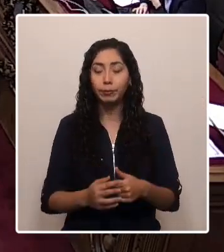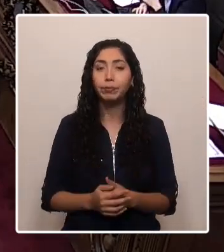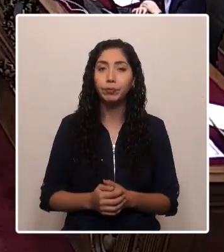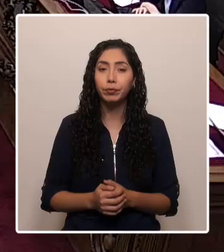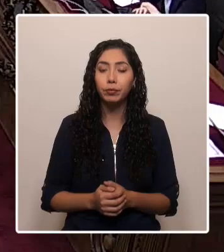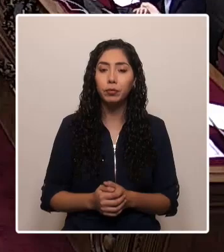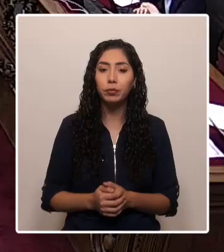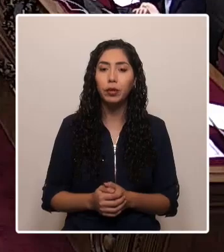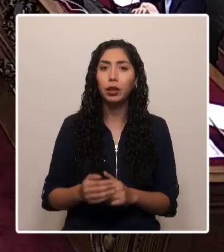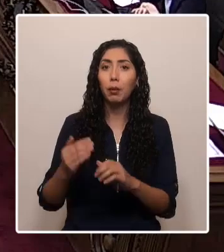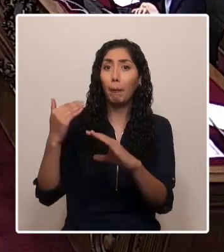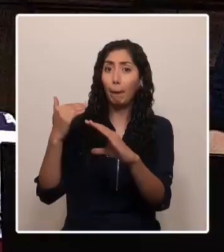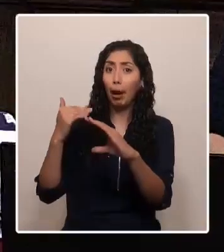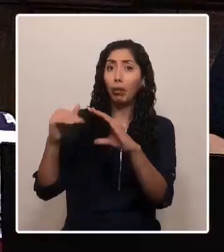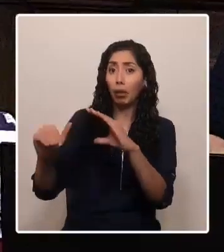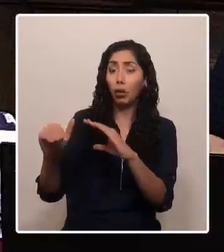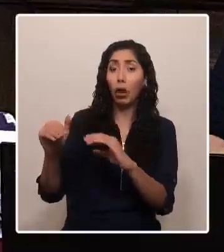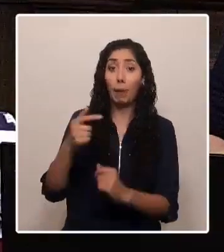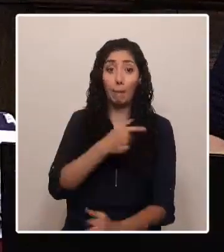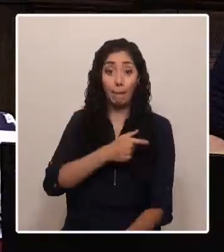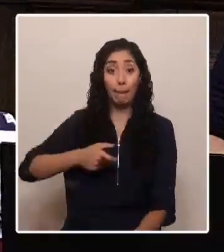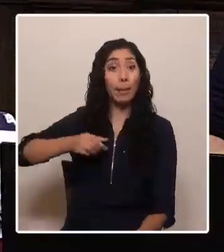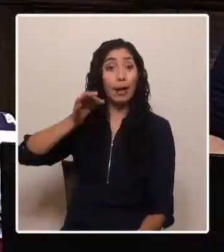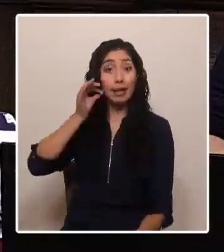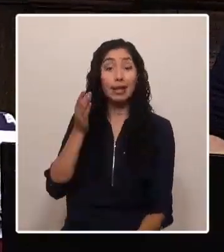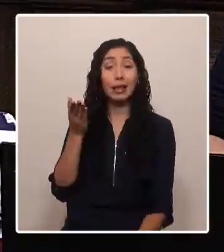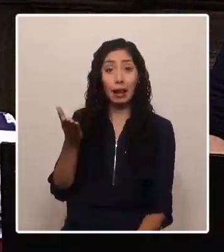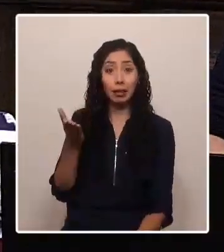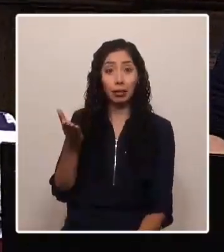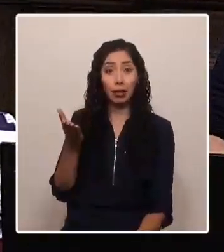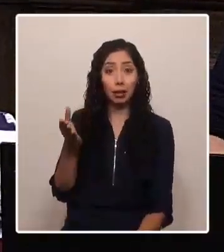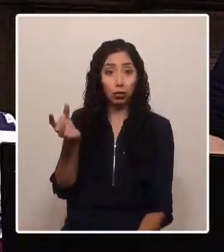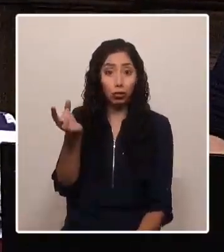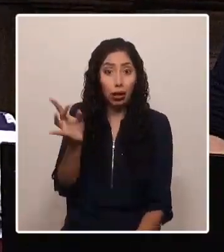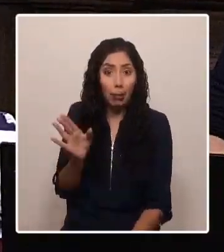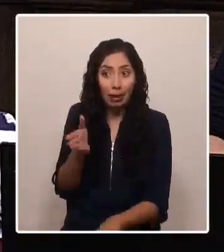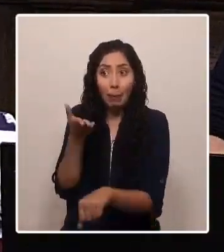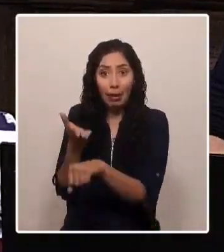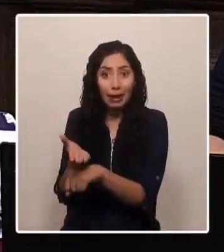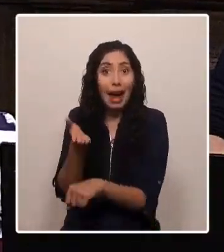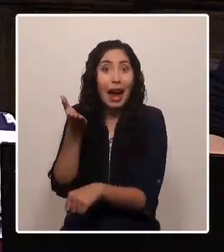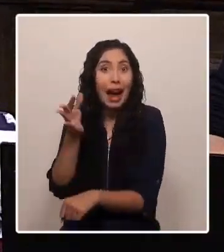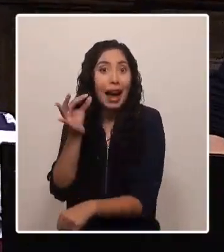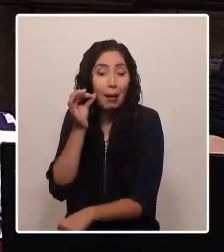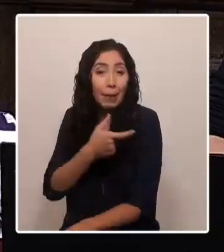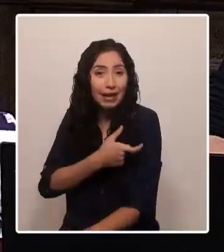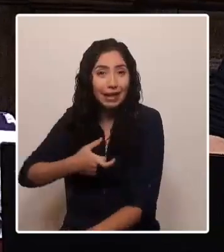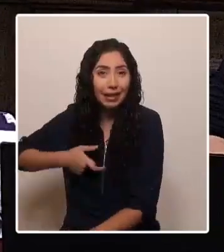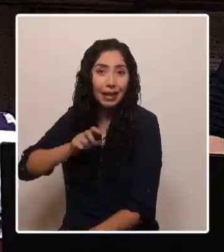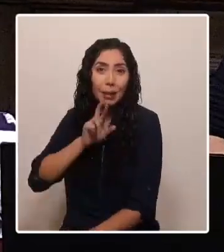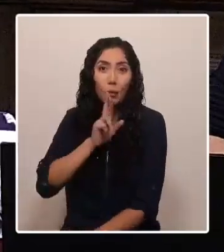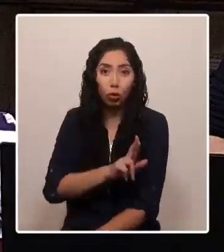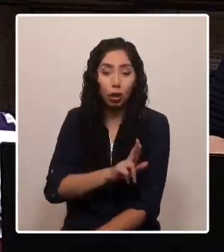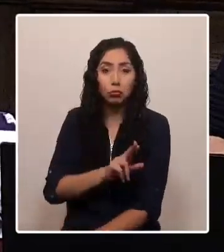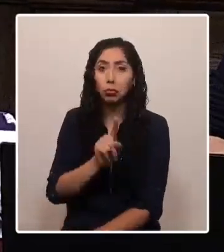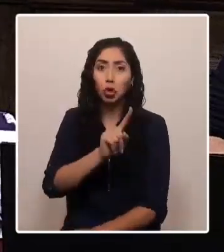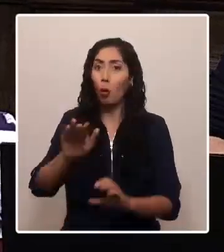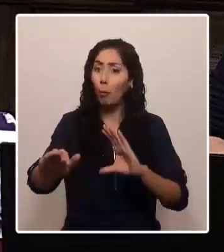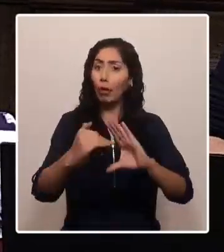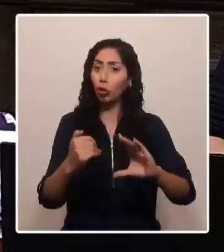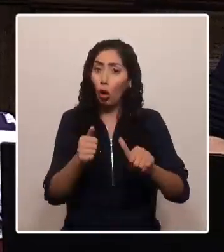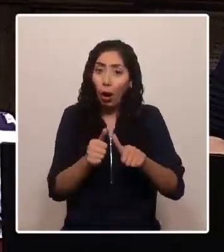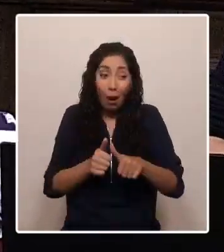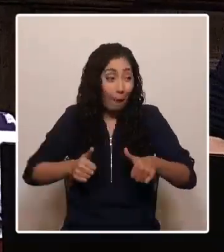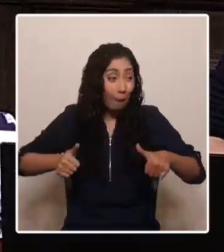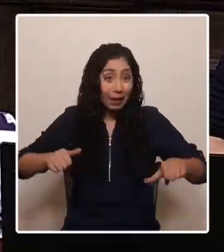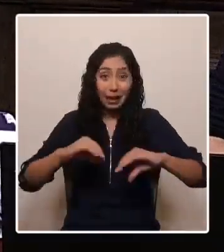fueron dirigidos a la presidenta pidiéndole un pronunciamiento directo y personal a la presidenta. No han sido dirigidos ni a la mesa directiva ni a